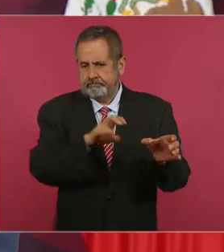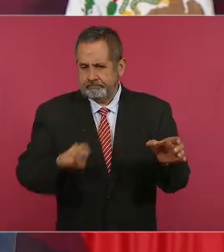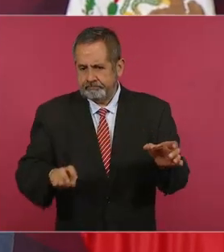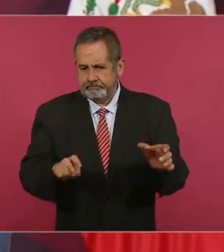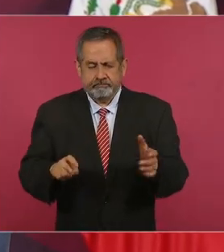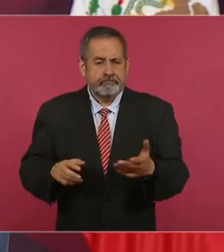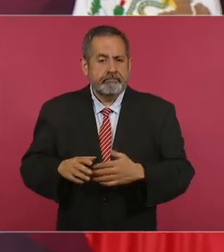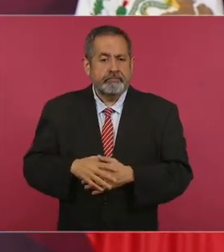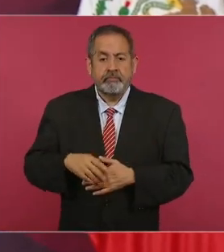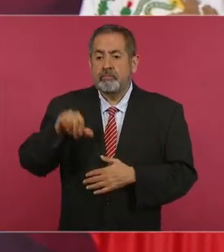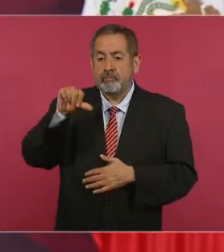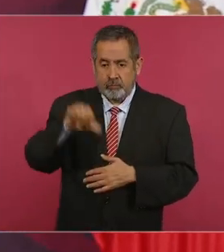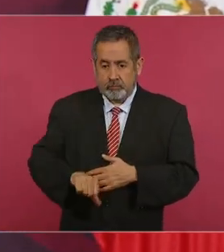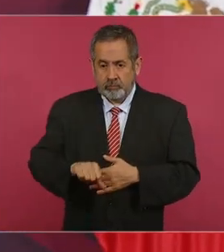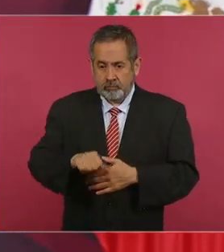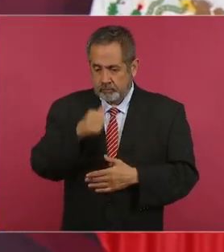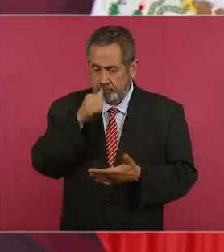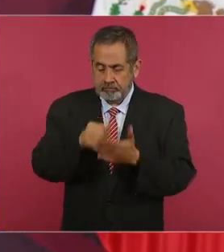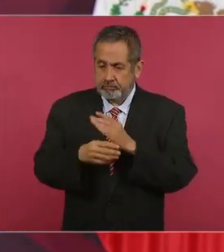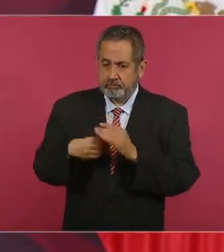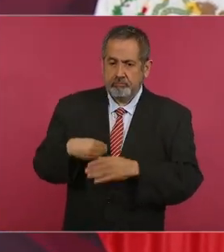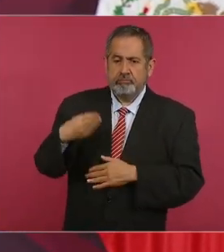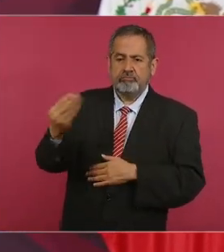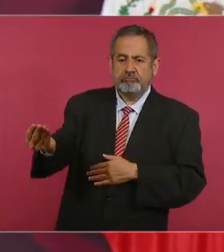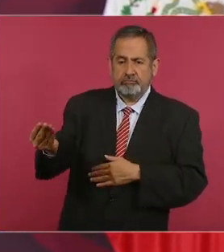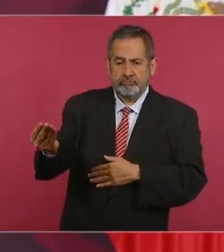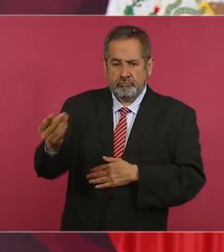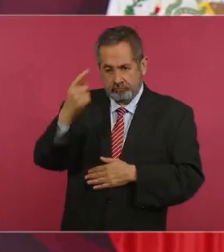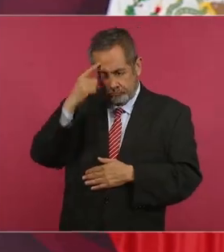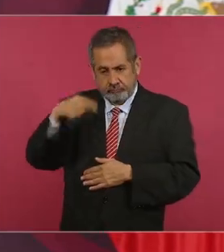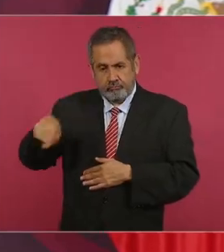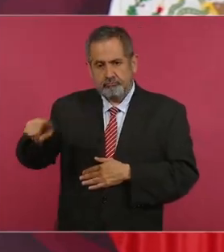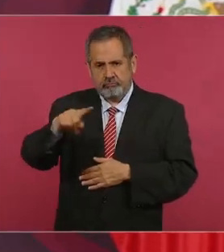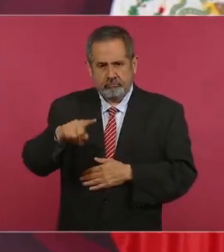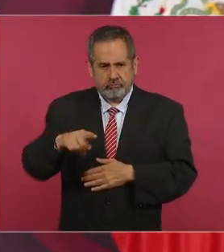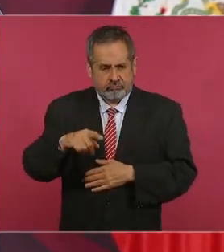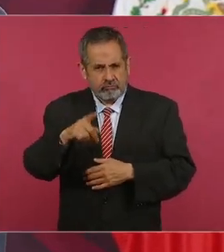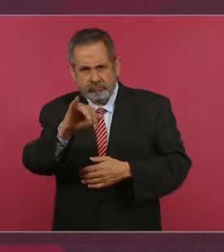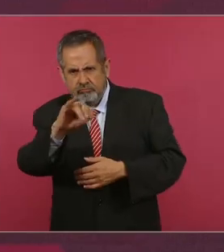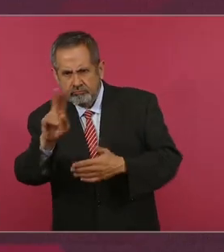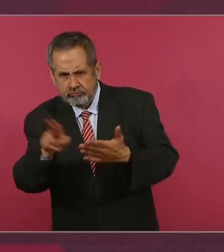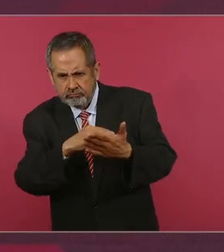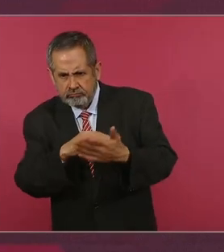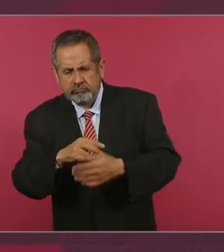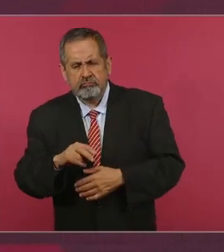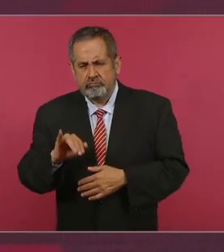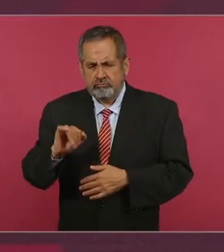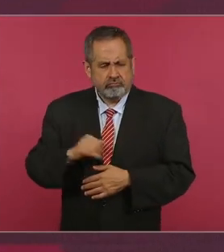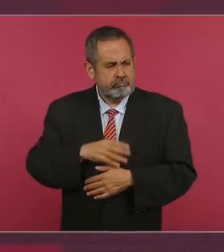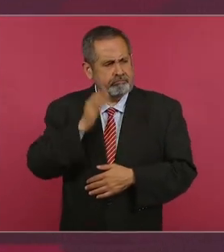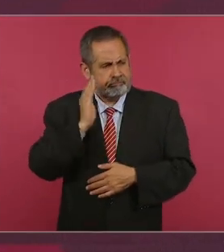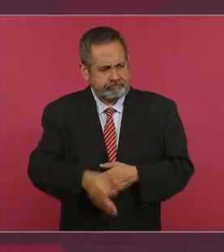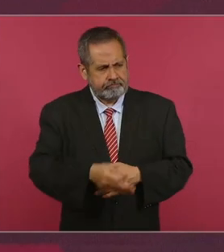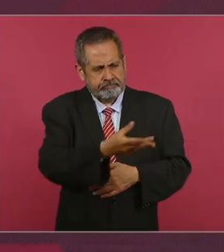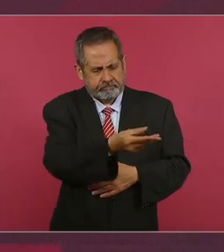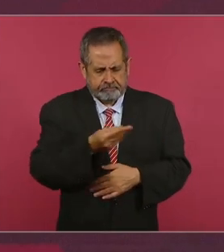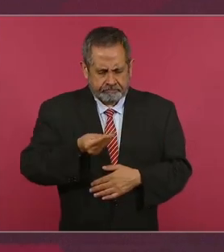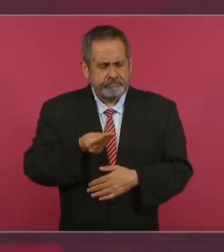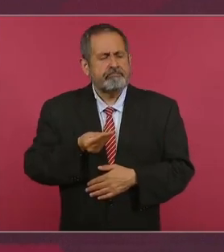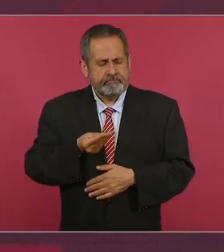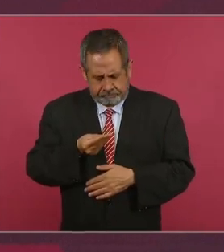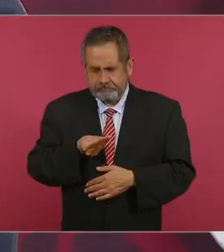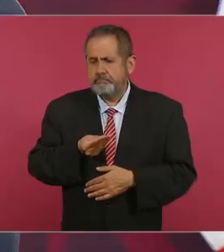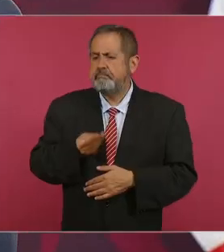ya… Hoy envío. ¿Sí la va a aceptar, presidente? Sí, sí, sí, la acepto y envío